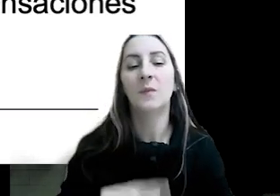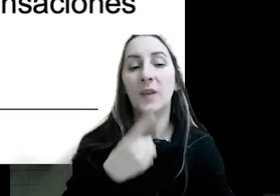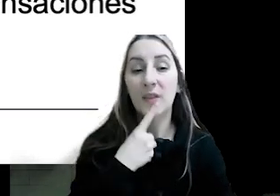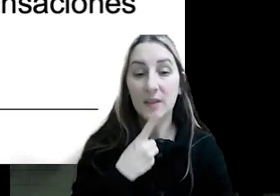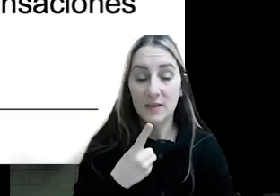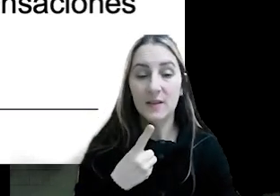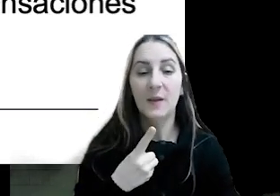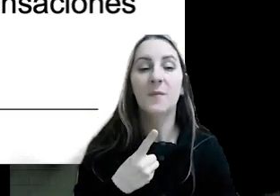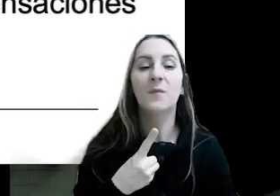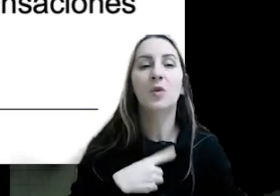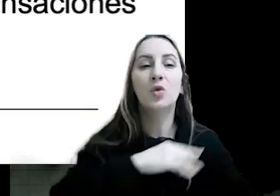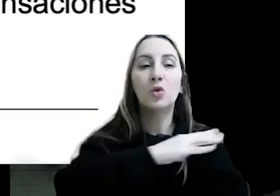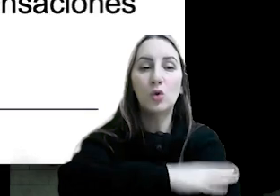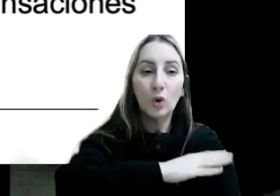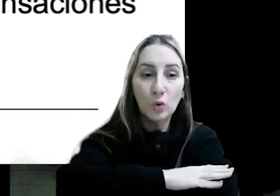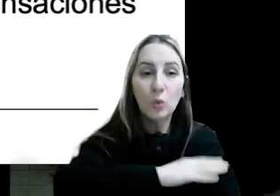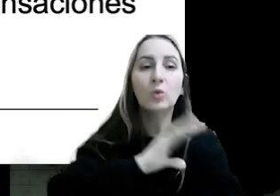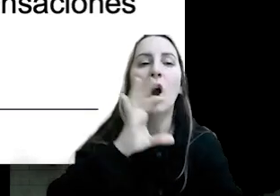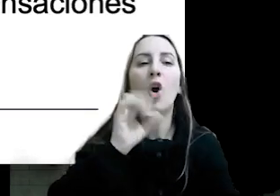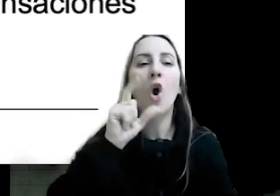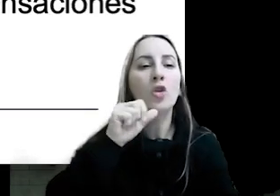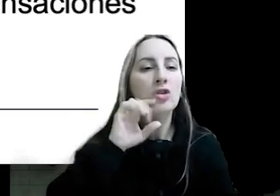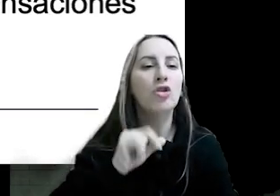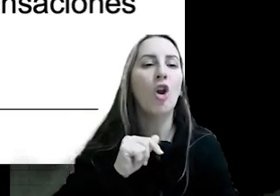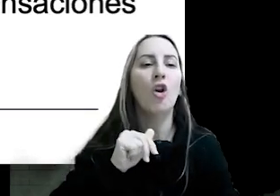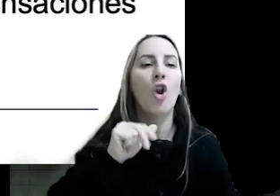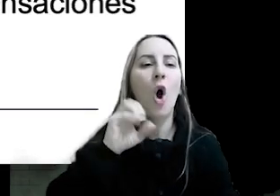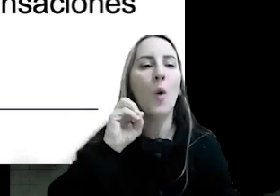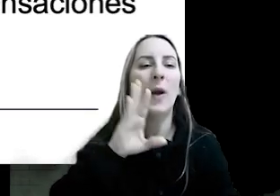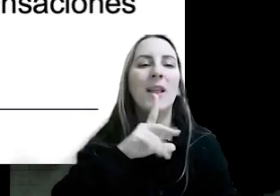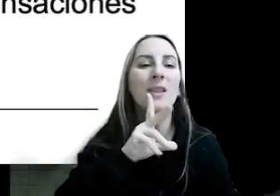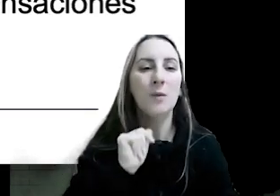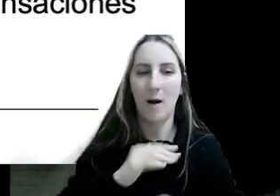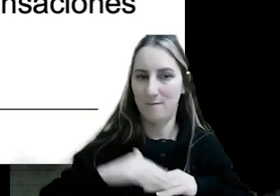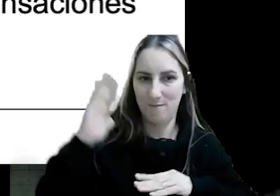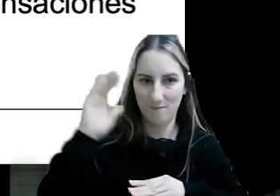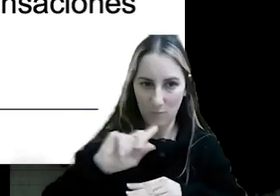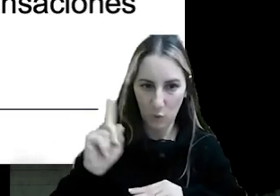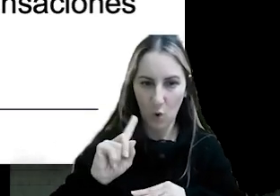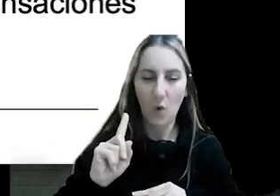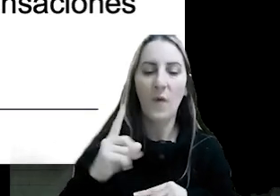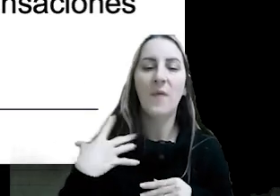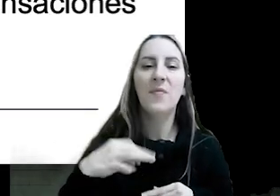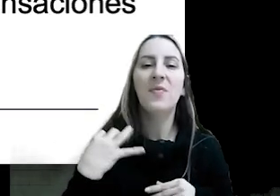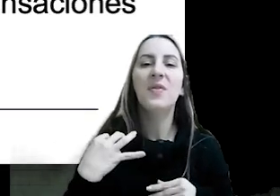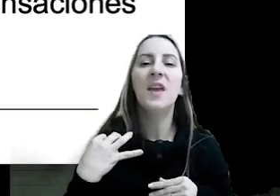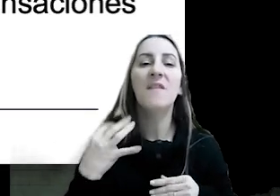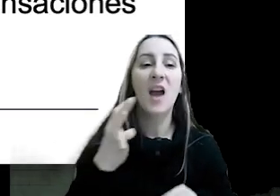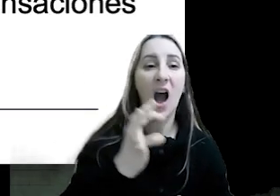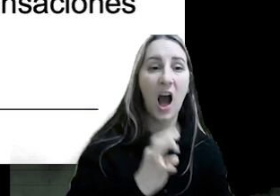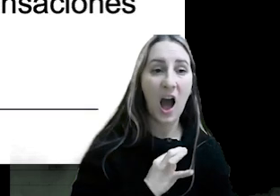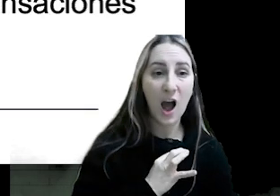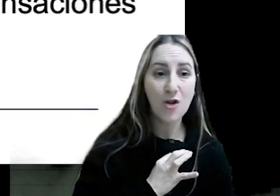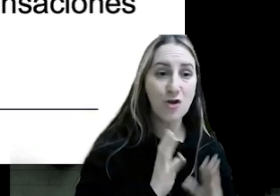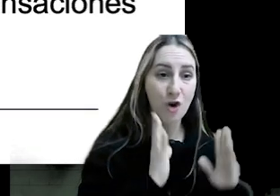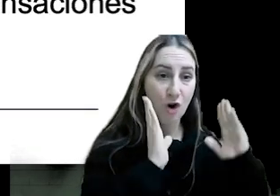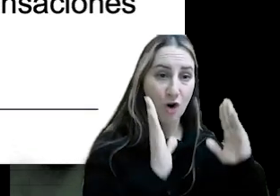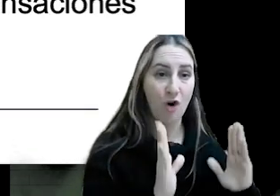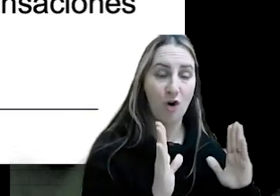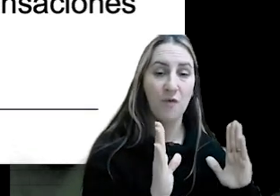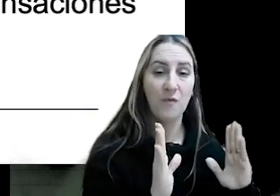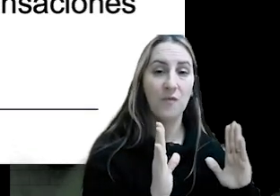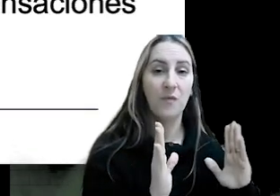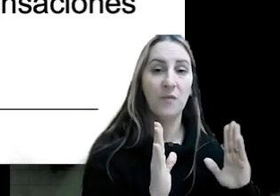la conducta no supera la condición objetiva de punibilidad porque se tiene que dividir con el año, debe entenderse por el destino de